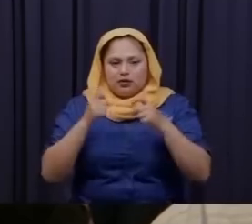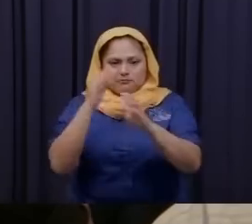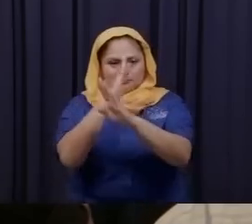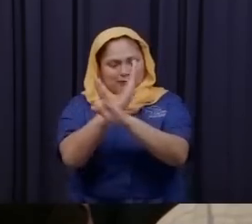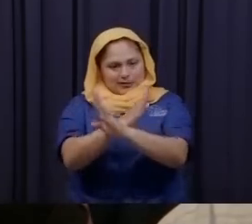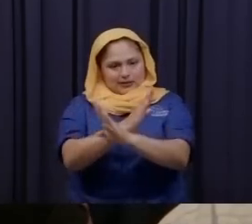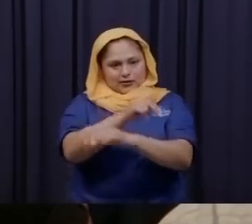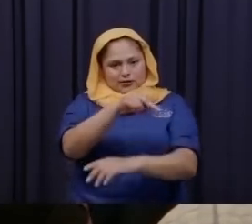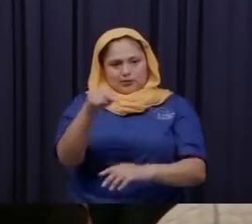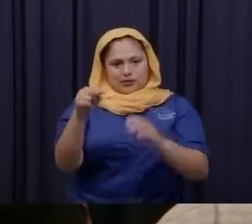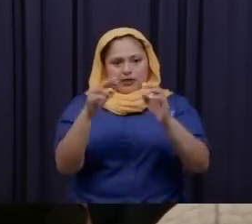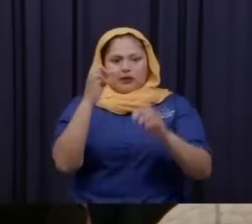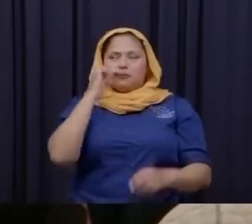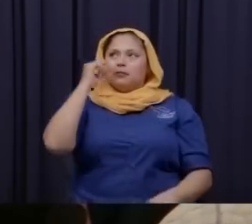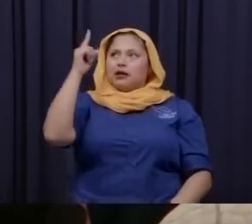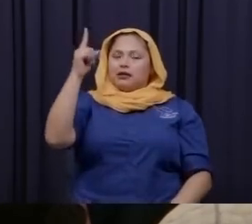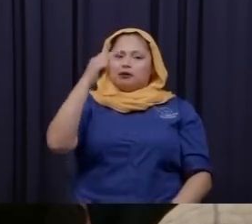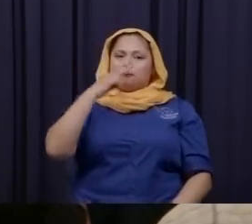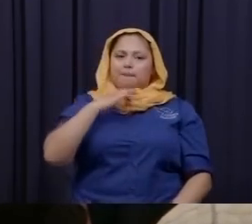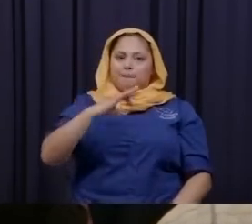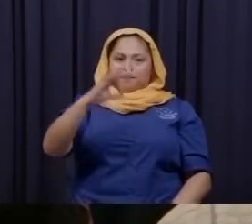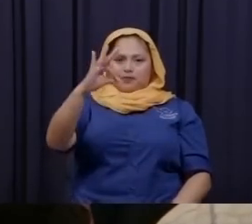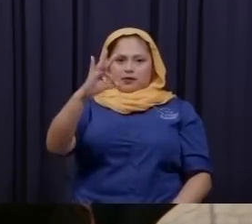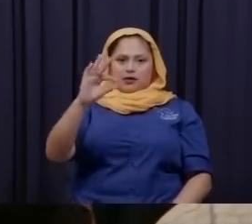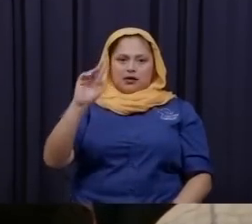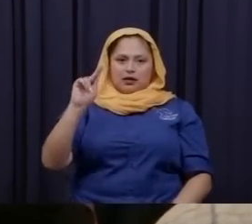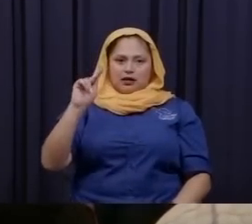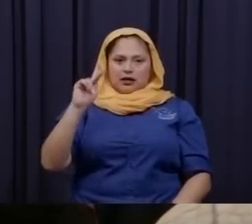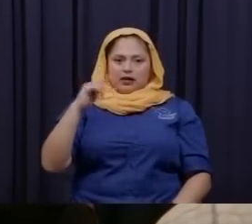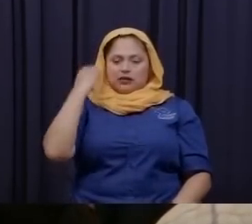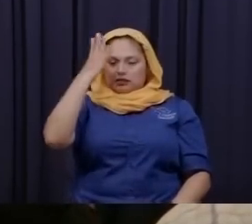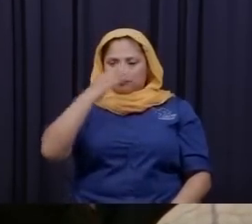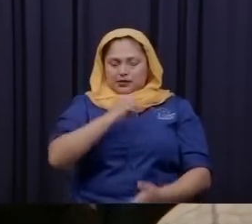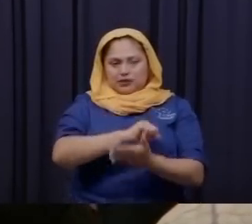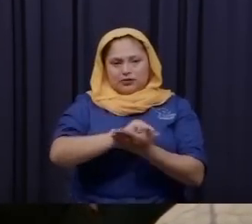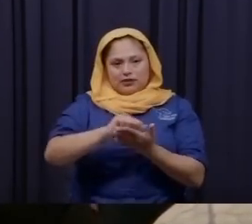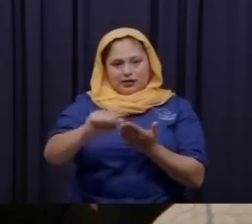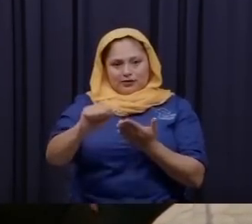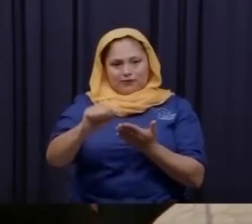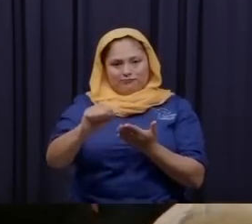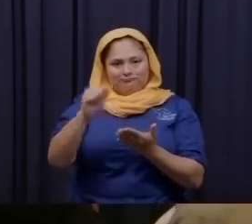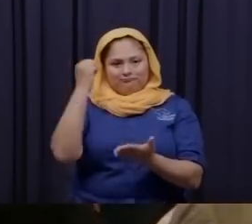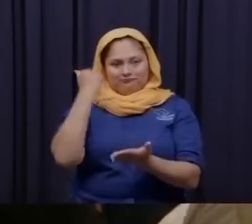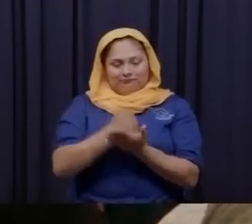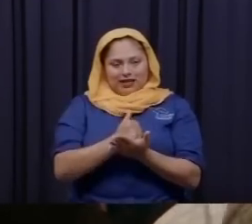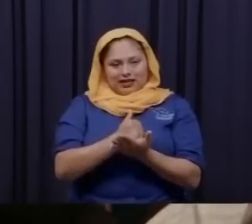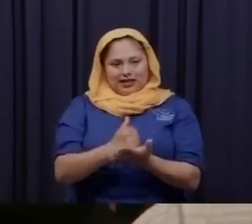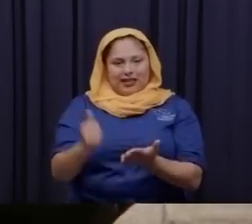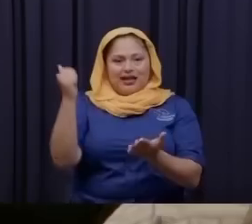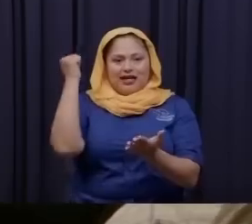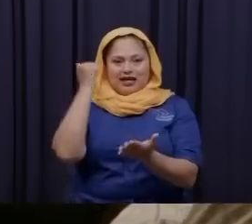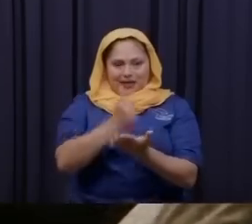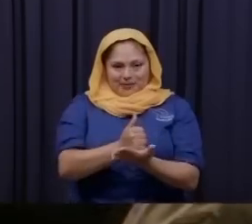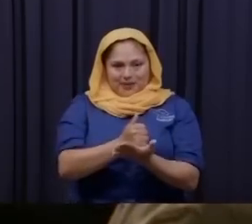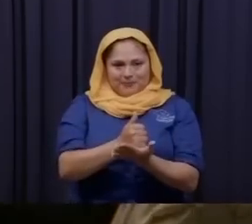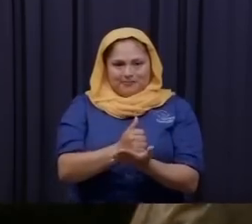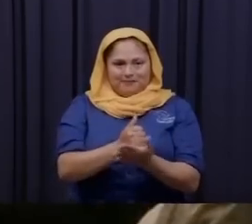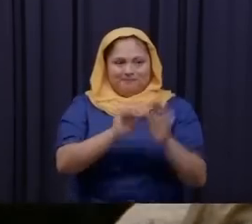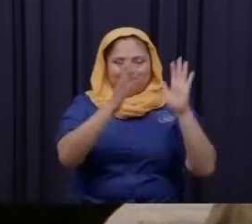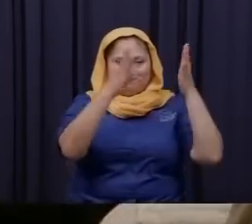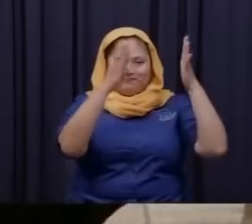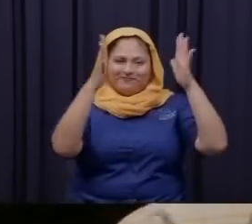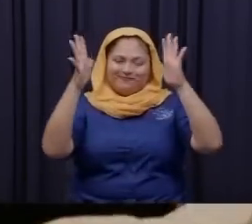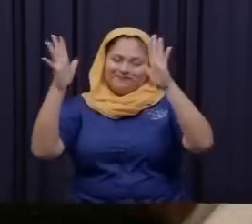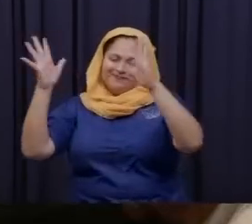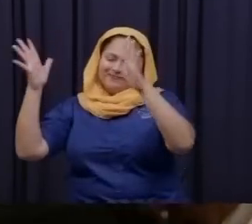protégeles en el nombre del Padre, en el nombre del Hijo, del Espíritu Santo. Amén, amén y